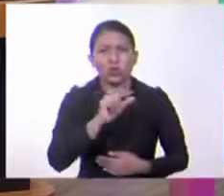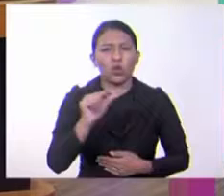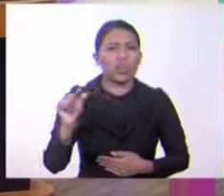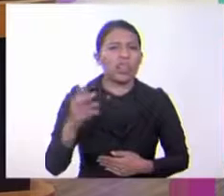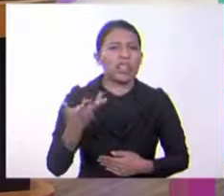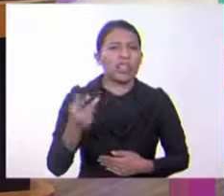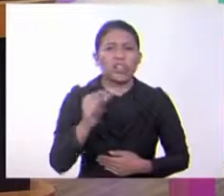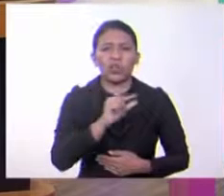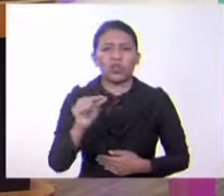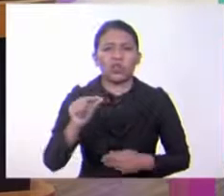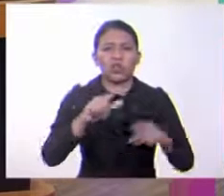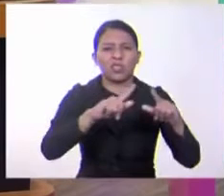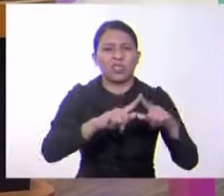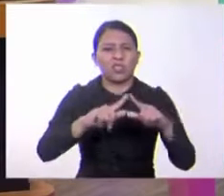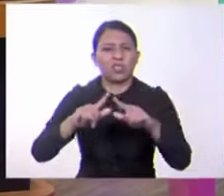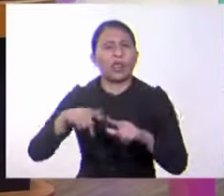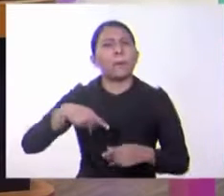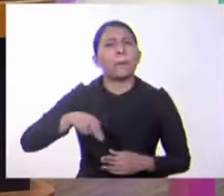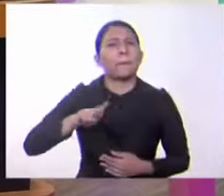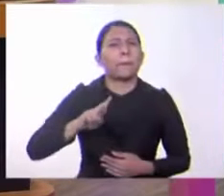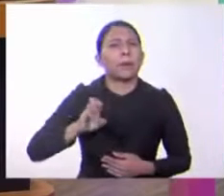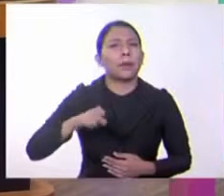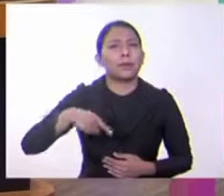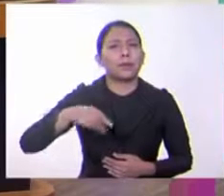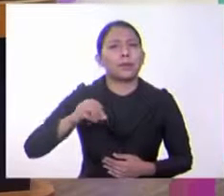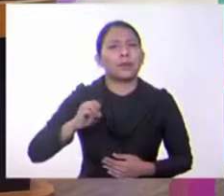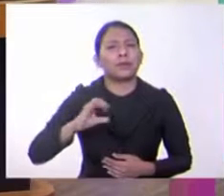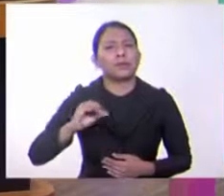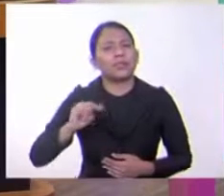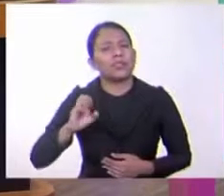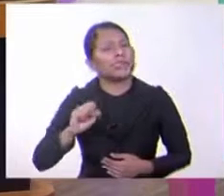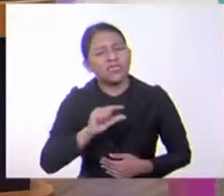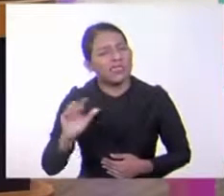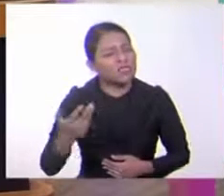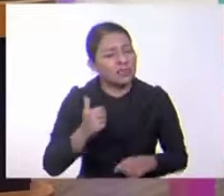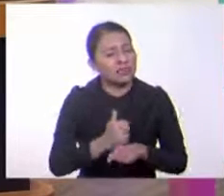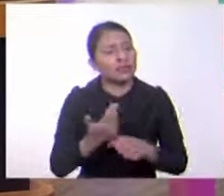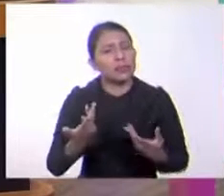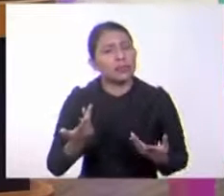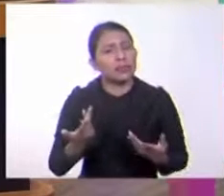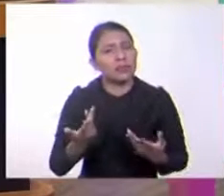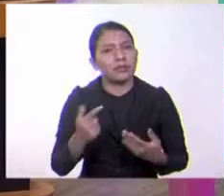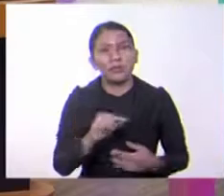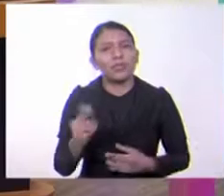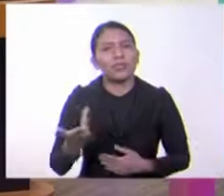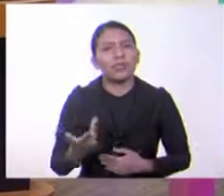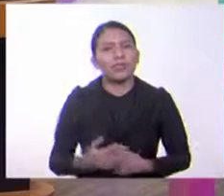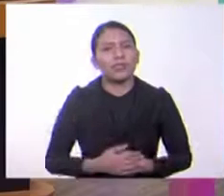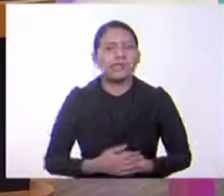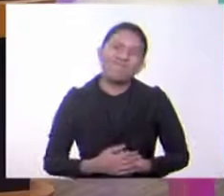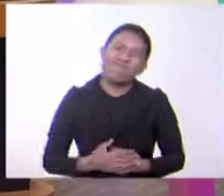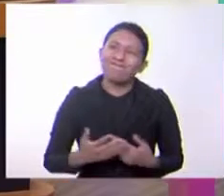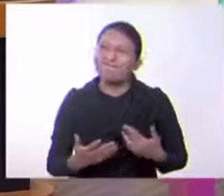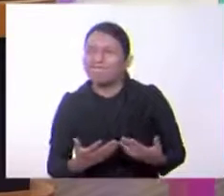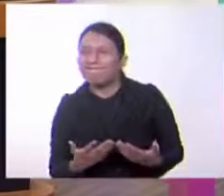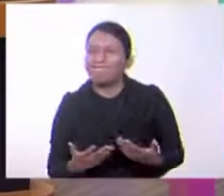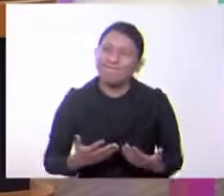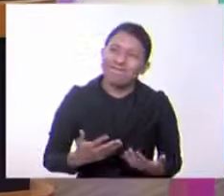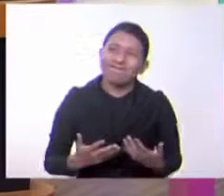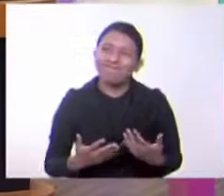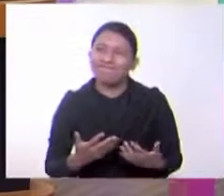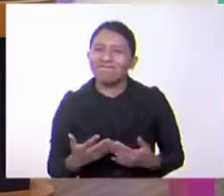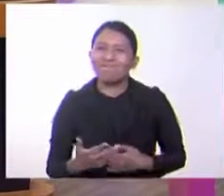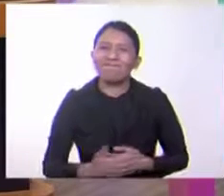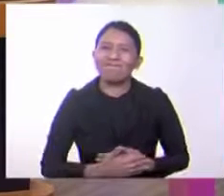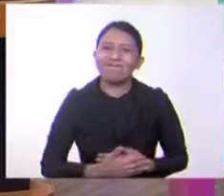llaman estas proposiciones, estos enunciados? ¿Tienen algún nombre especial? ¿Esta forma? ¿Cómo lo hemos escrito? Fíjate,